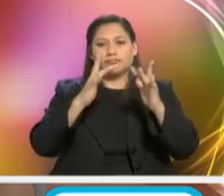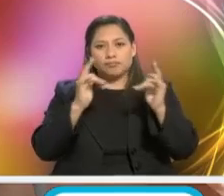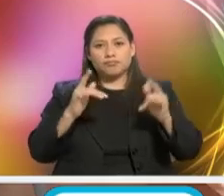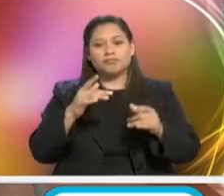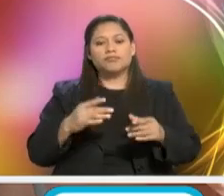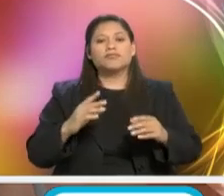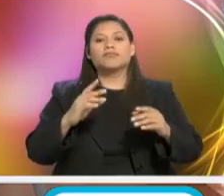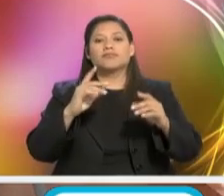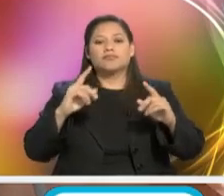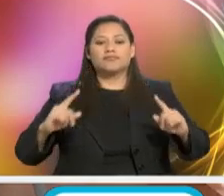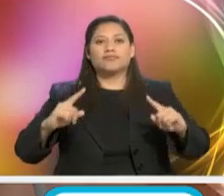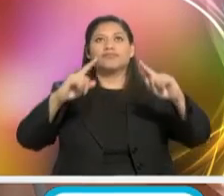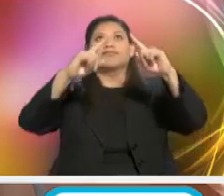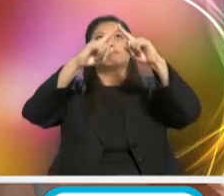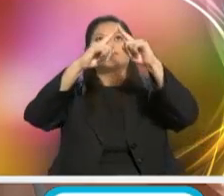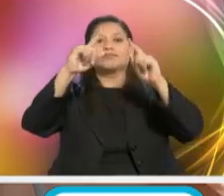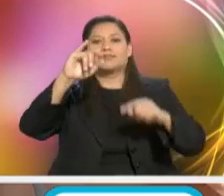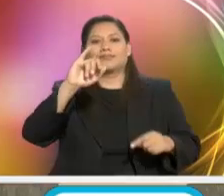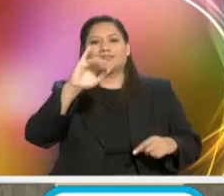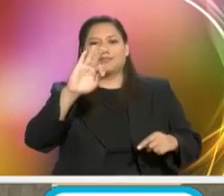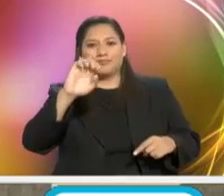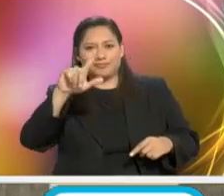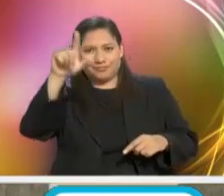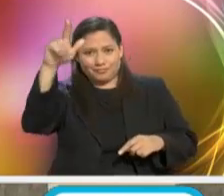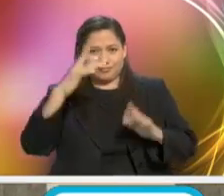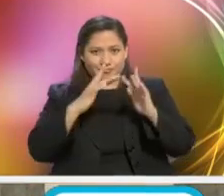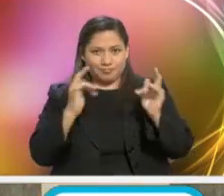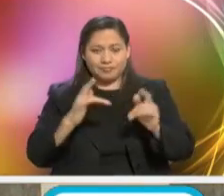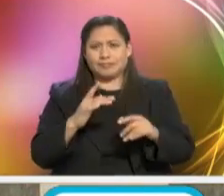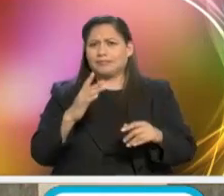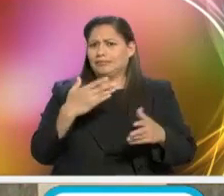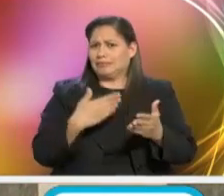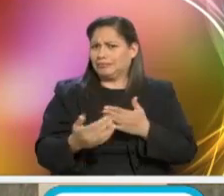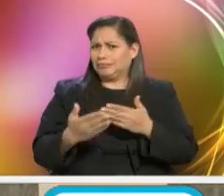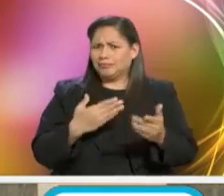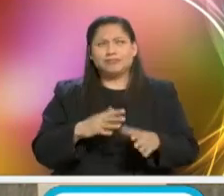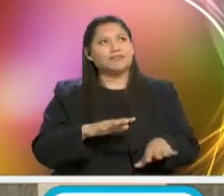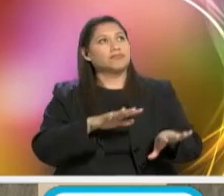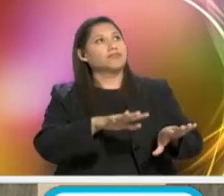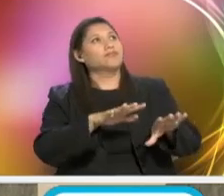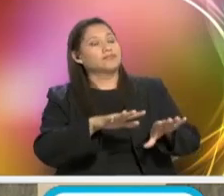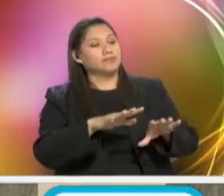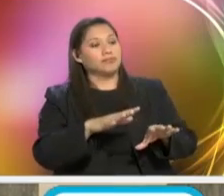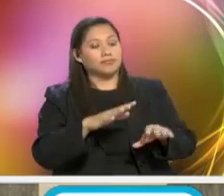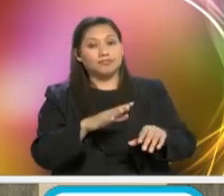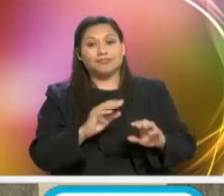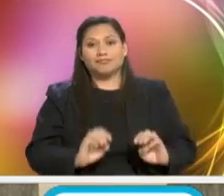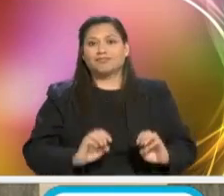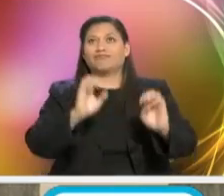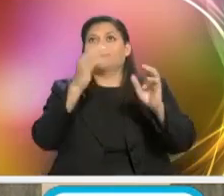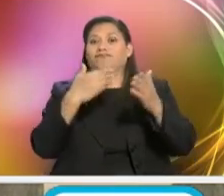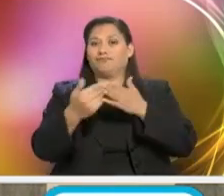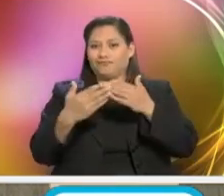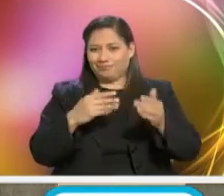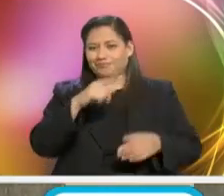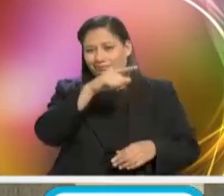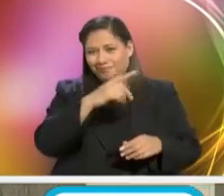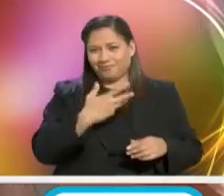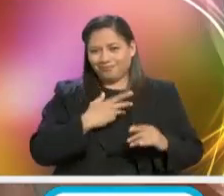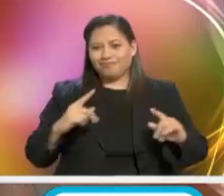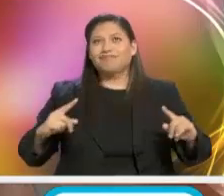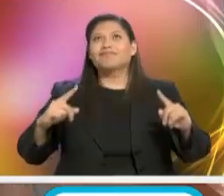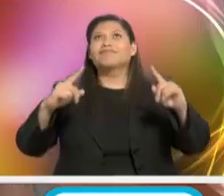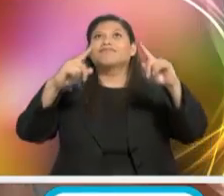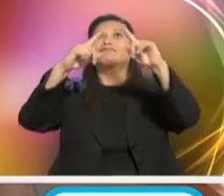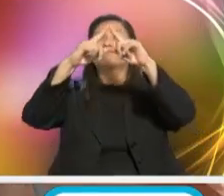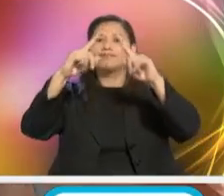Torre Eiffel de escenario. Claro, ¿no? Que era imagínate, modernísima, Paula. Imagínate, Bueno, en aquel imagínate. entonces era como ver ahora pues uno de esos edificios modernos. Ahí teníamos a la Torre Eiffel.